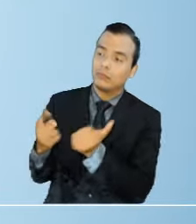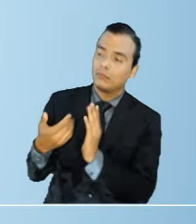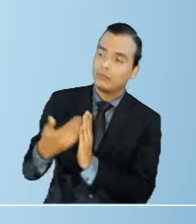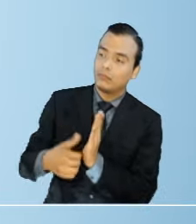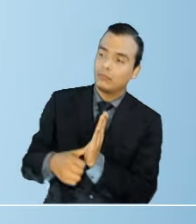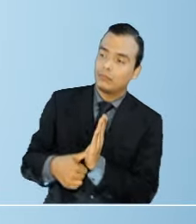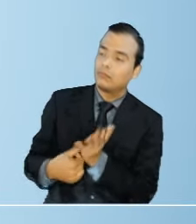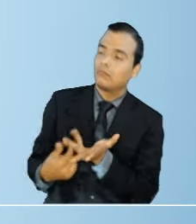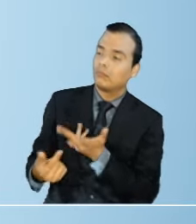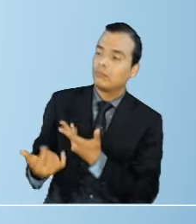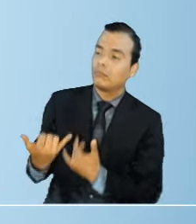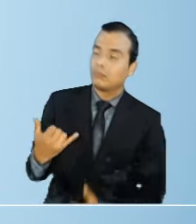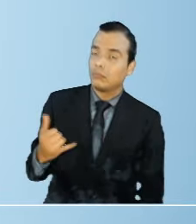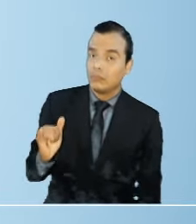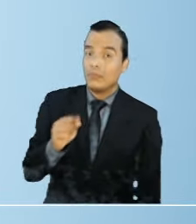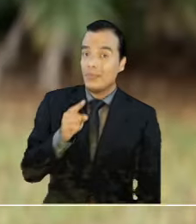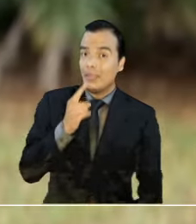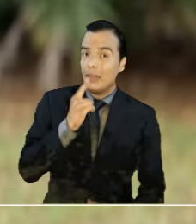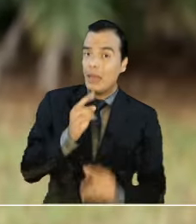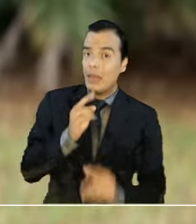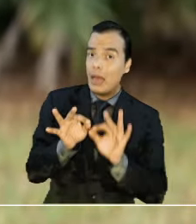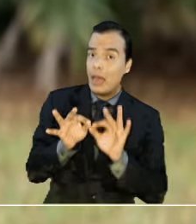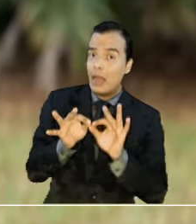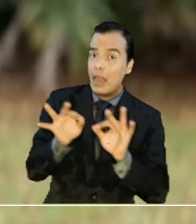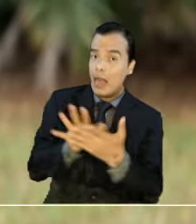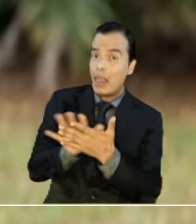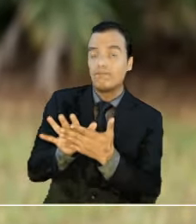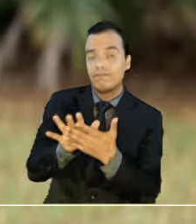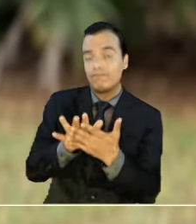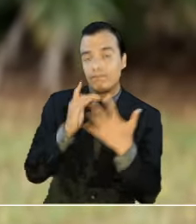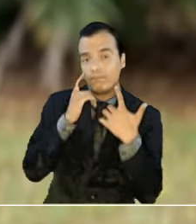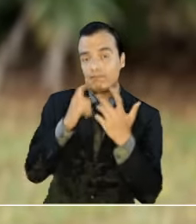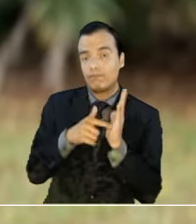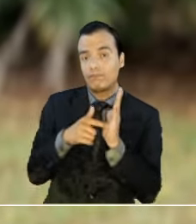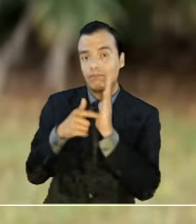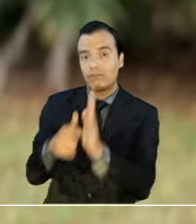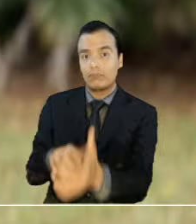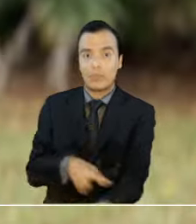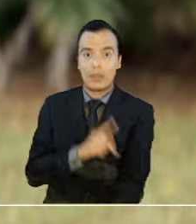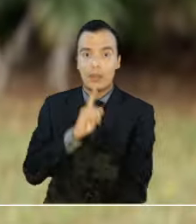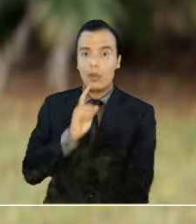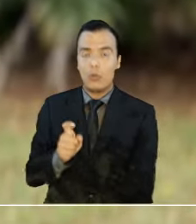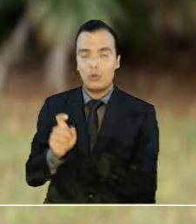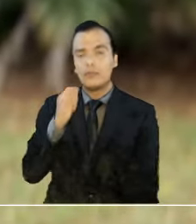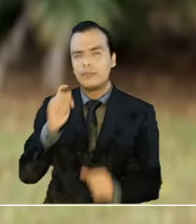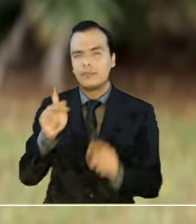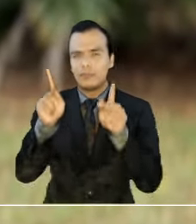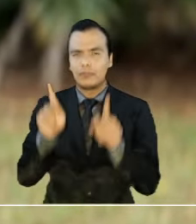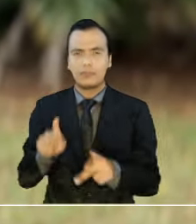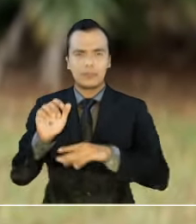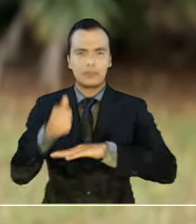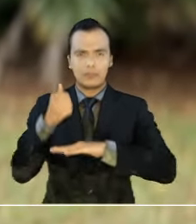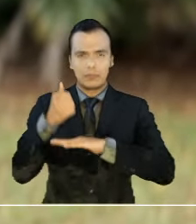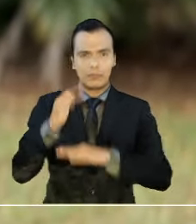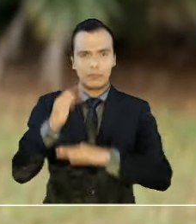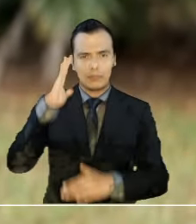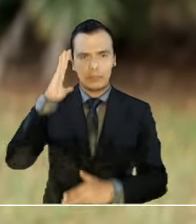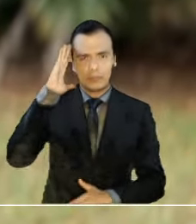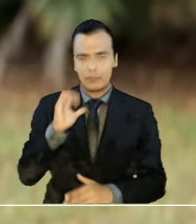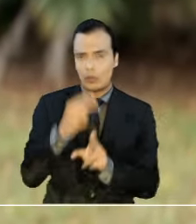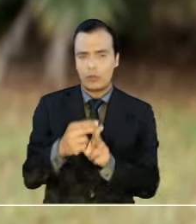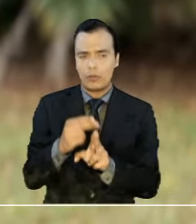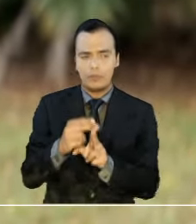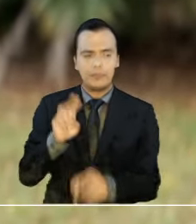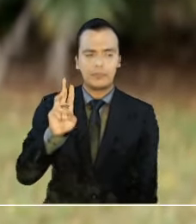presunto acto racista. Incluso el director de la Policía Nacional, el general William Salamanca, ya se refirió al tema, primero